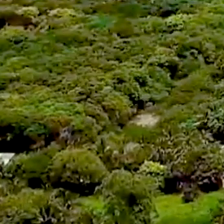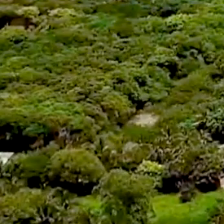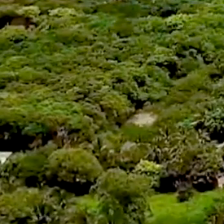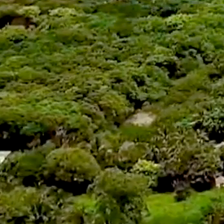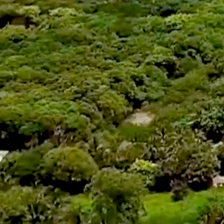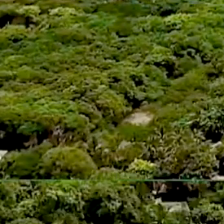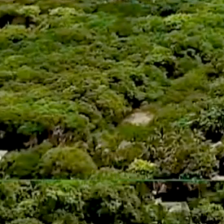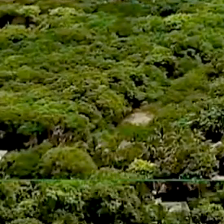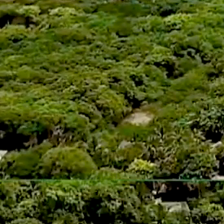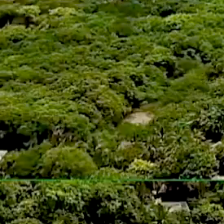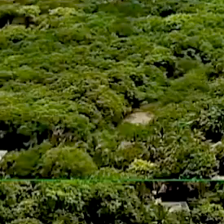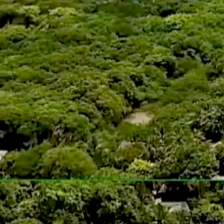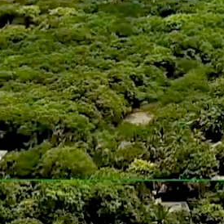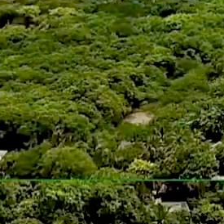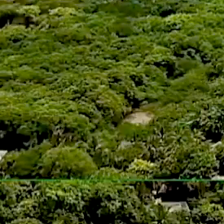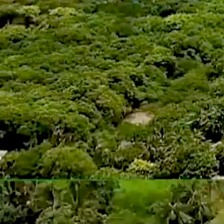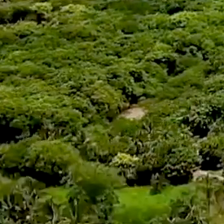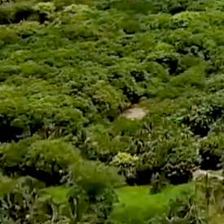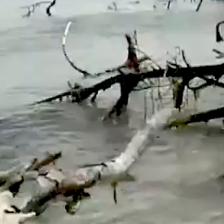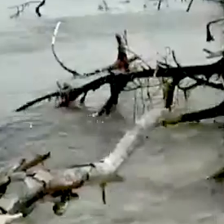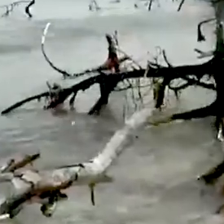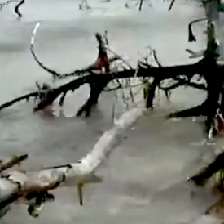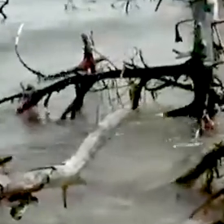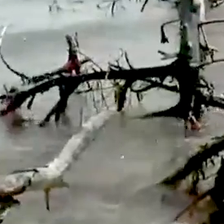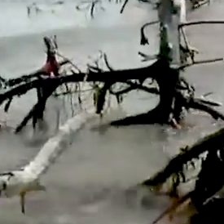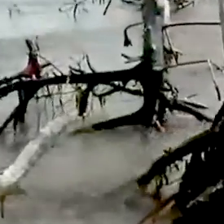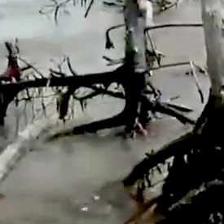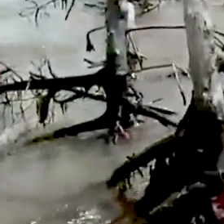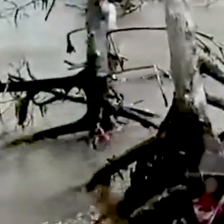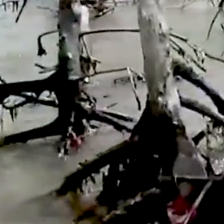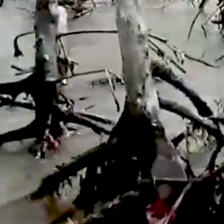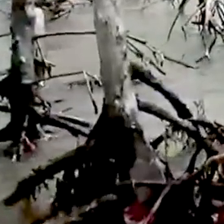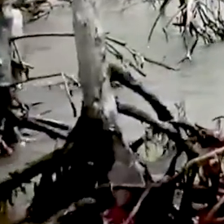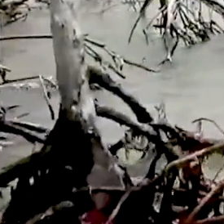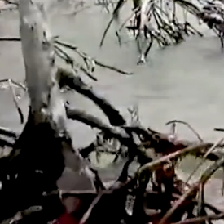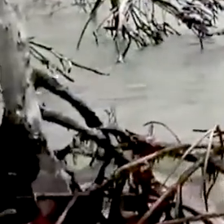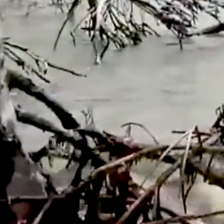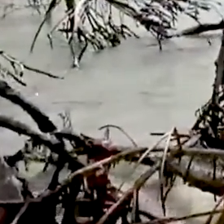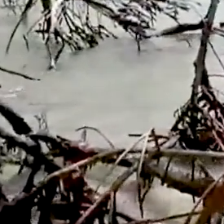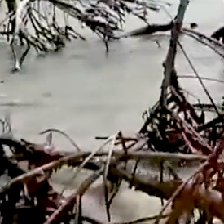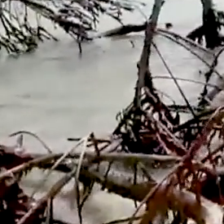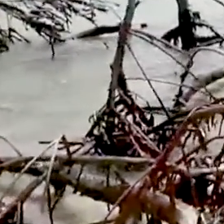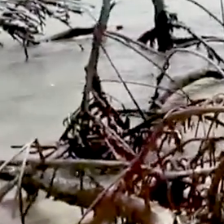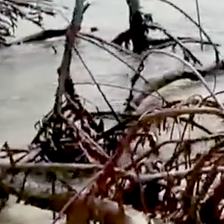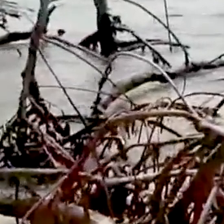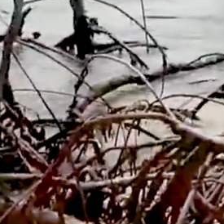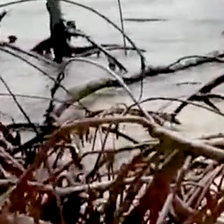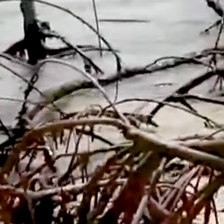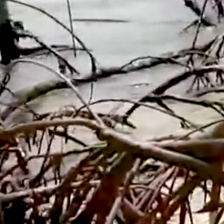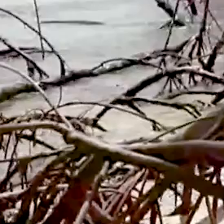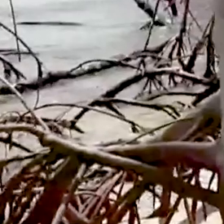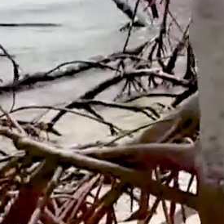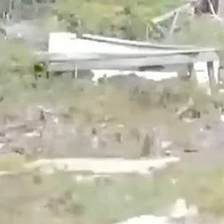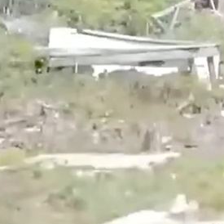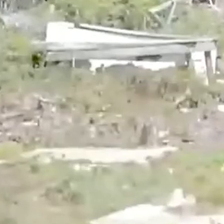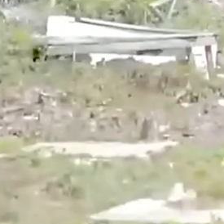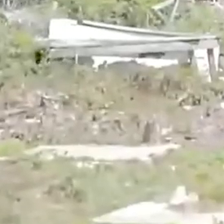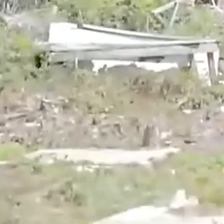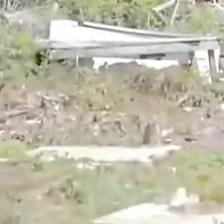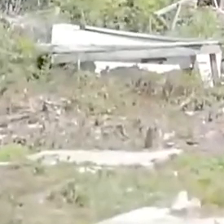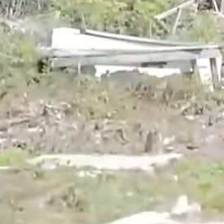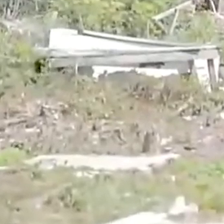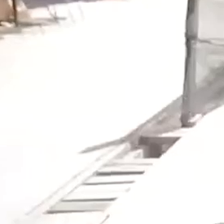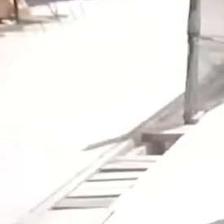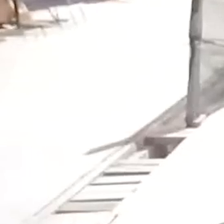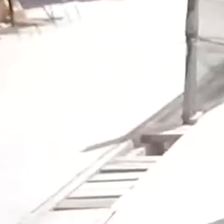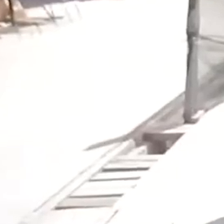atención a la erosión de San Andrés, incrementada luego del paso del huracán Iota, y a dar estricto cumplimiento